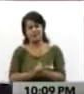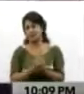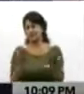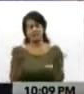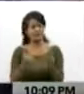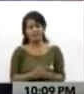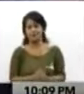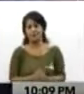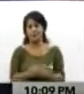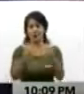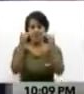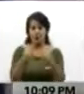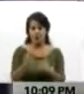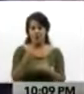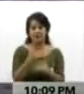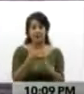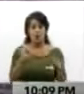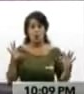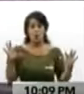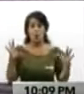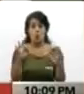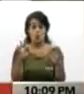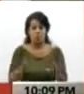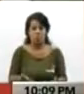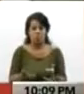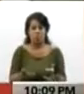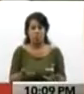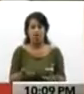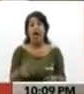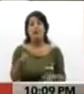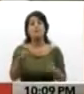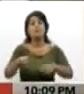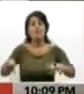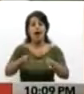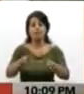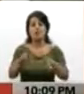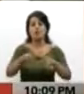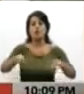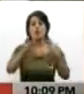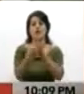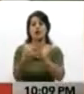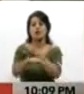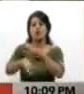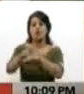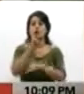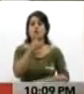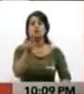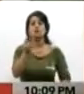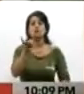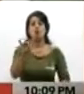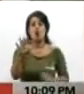La Unión estancada. Aquí, ¿dónde queda la Unión? ¿Aquí en San Carlos? ¿El sector La Unión?